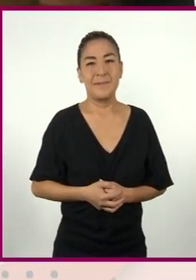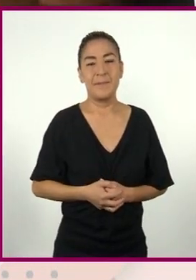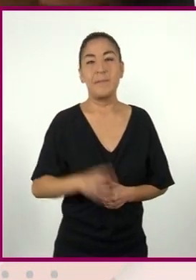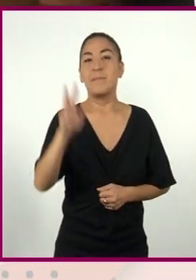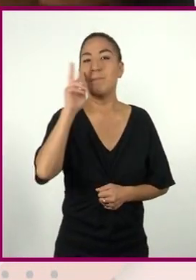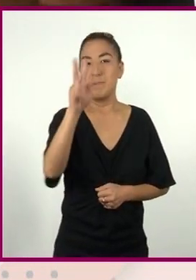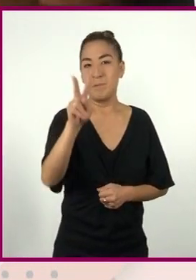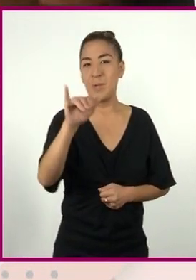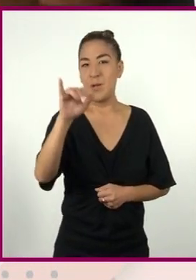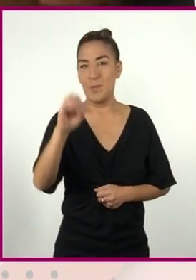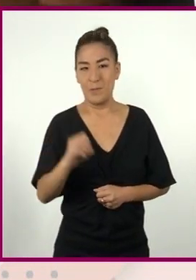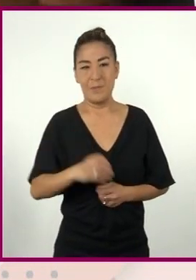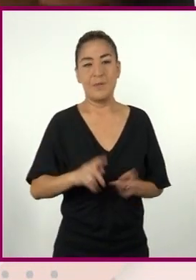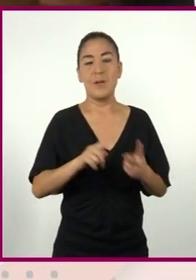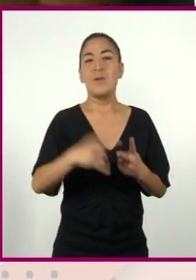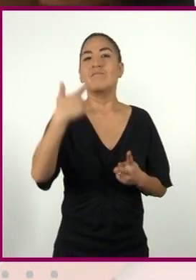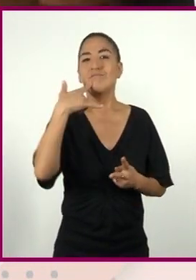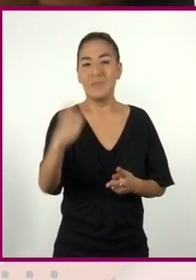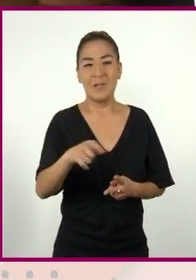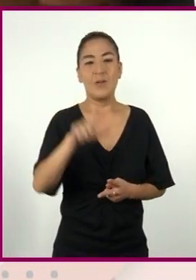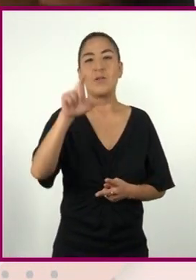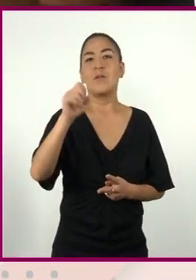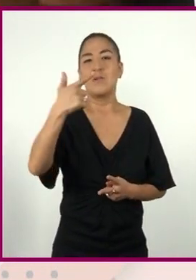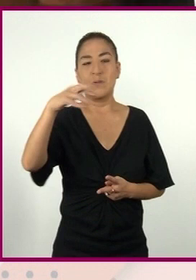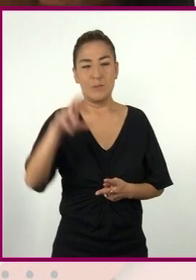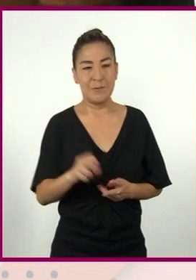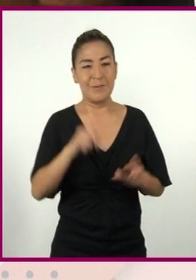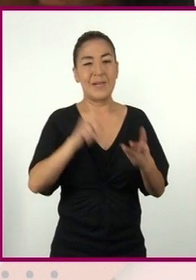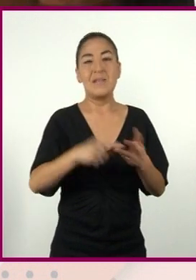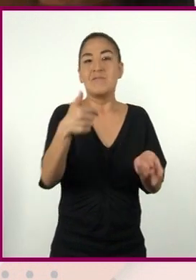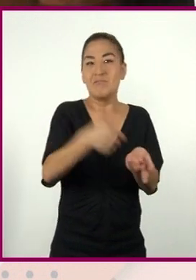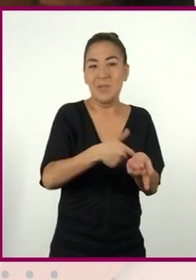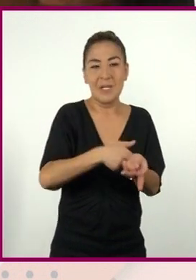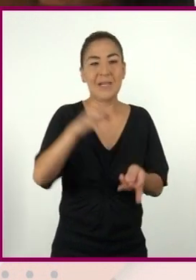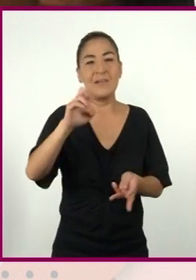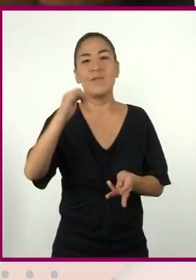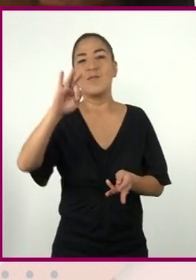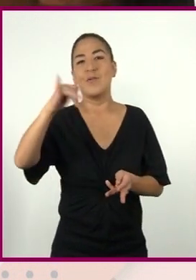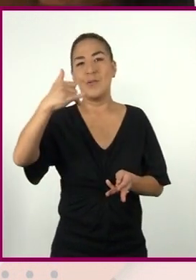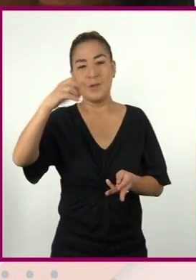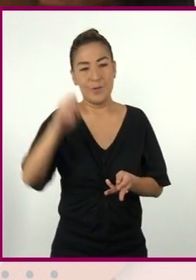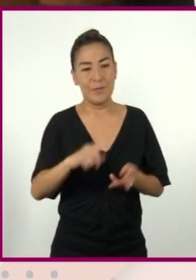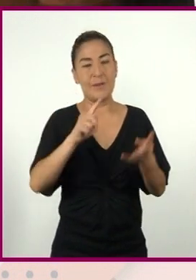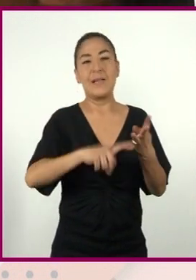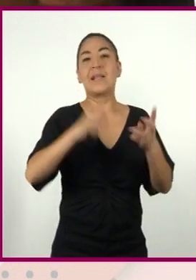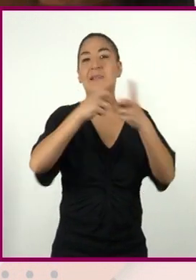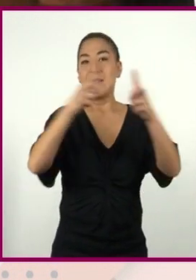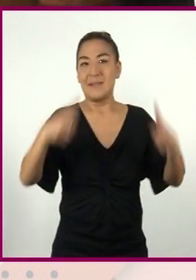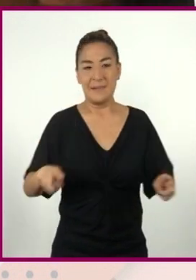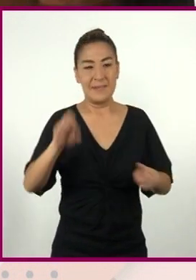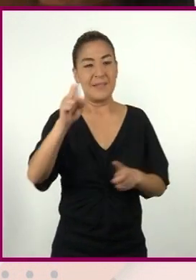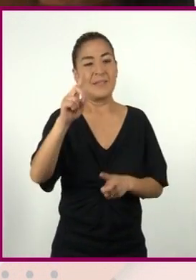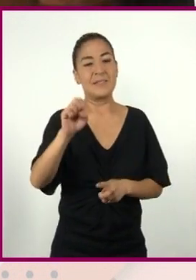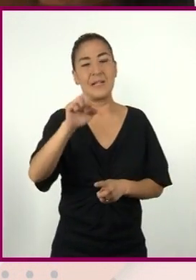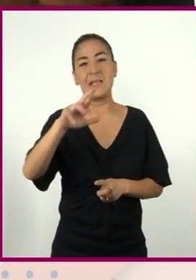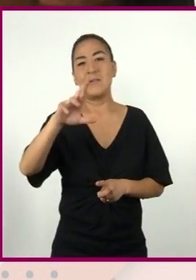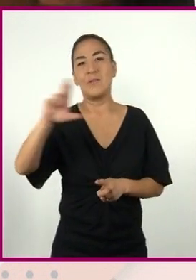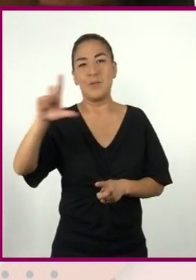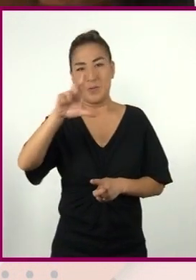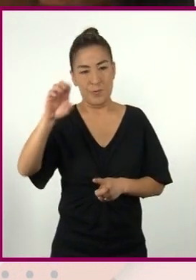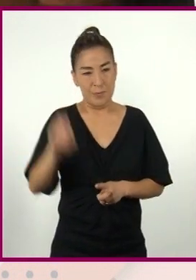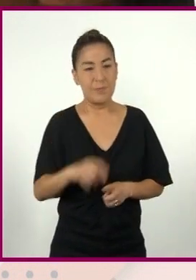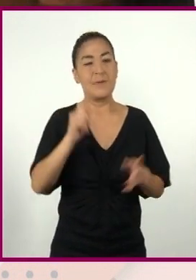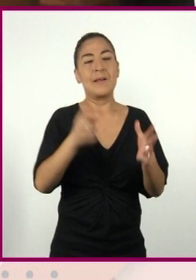vio, logró, refugió, desarrolló, recuperó y fue